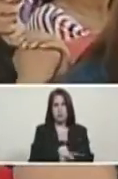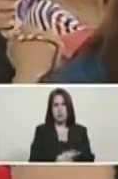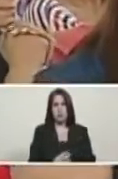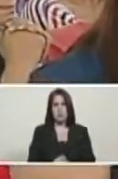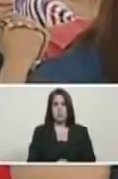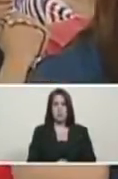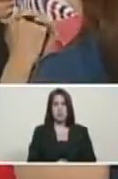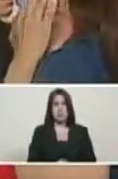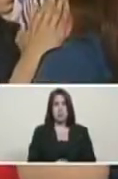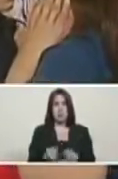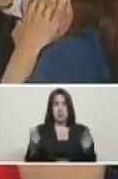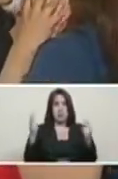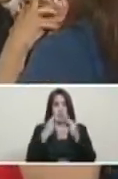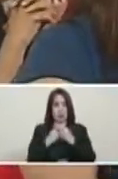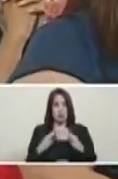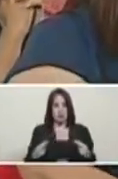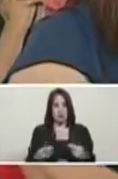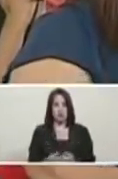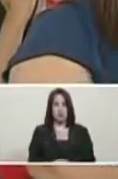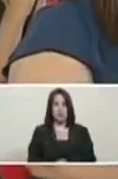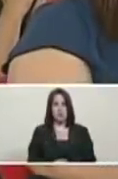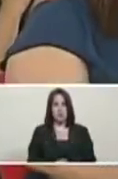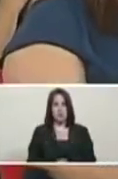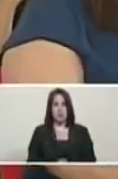un compromiso total.